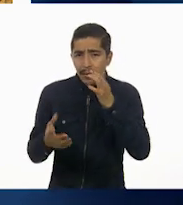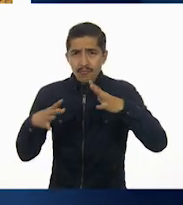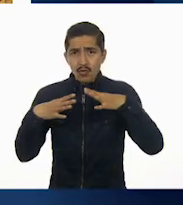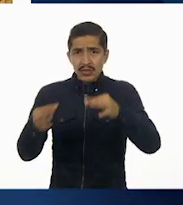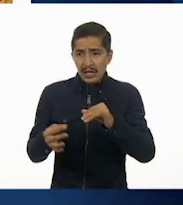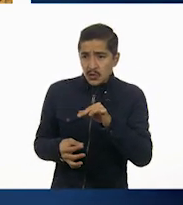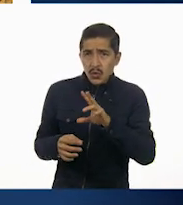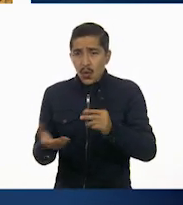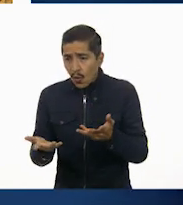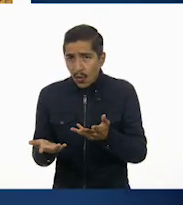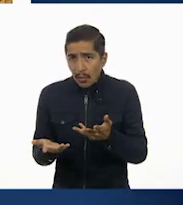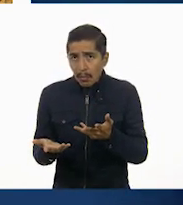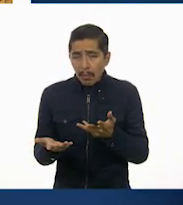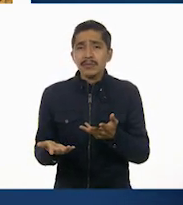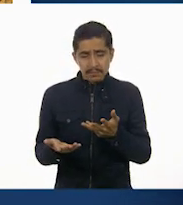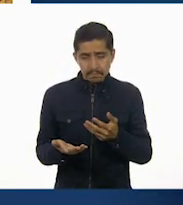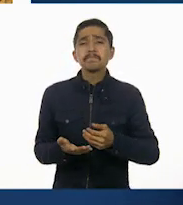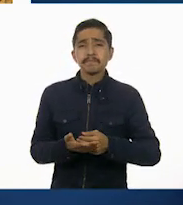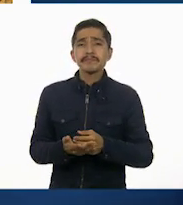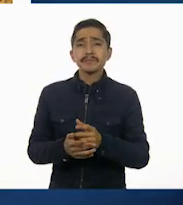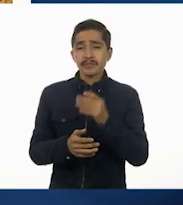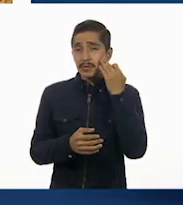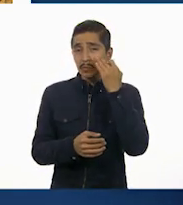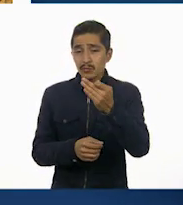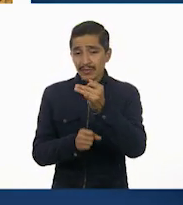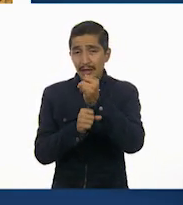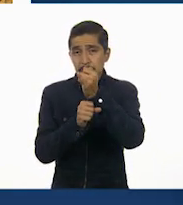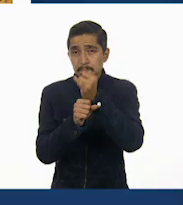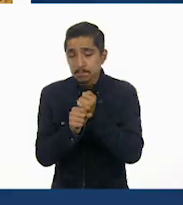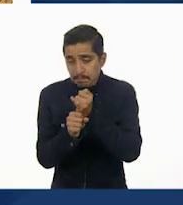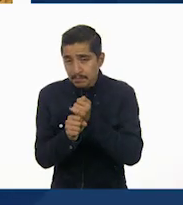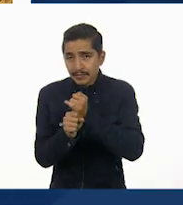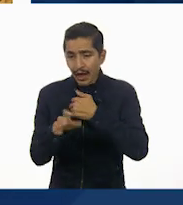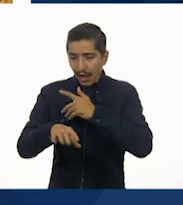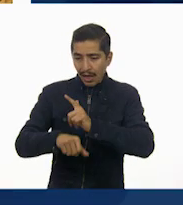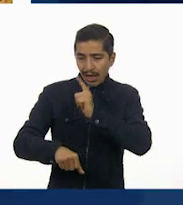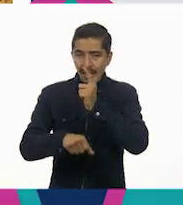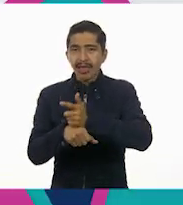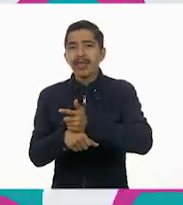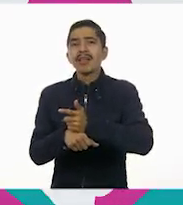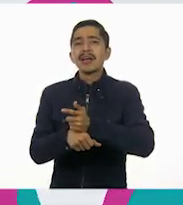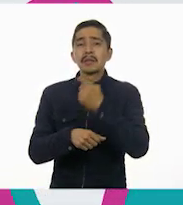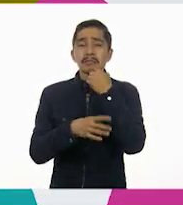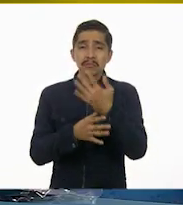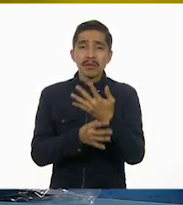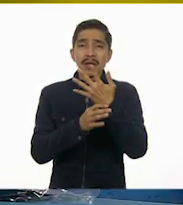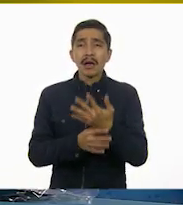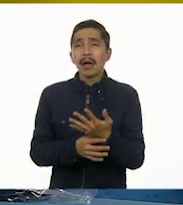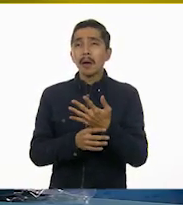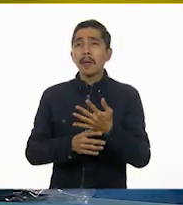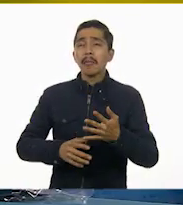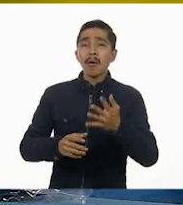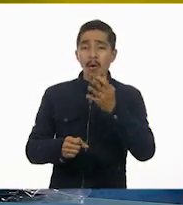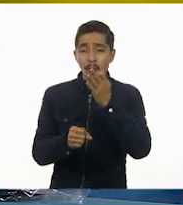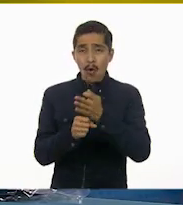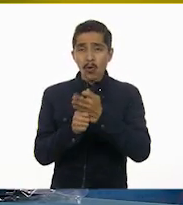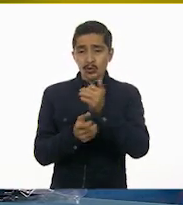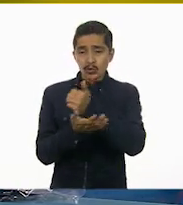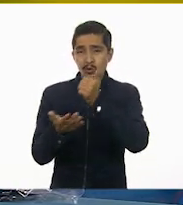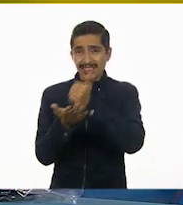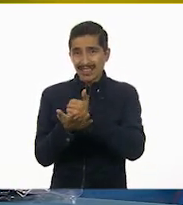Alba? Sí, durante la investigación encontré que menciona que cerca de lo que hoy es la ciudad